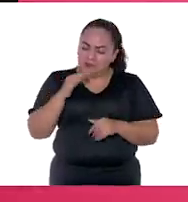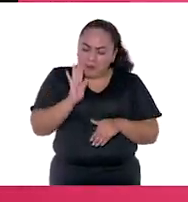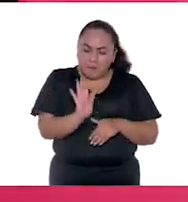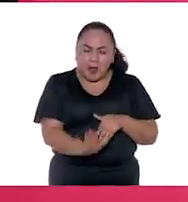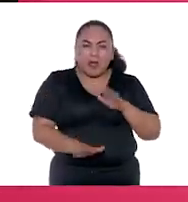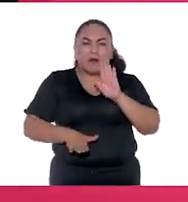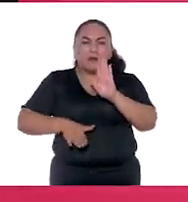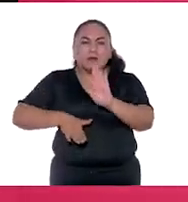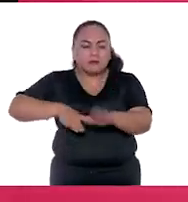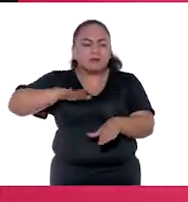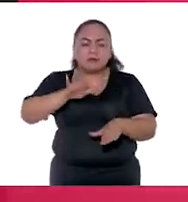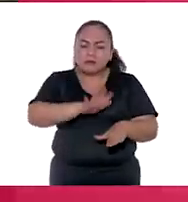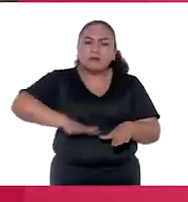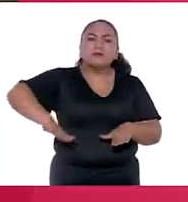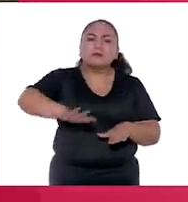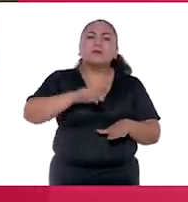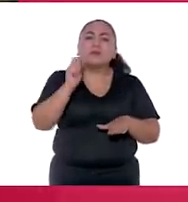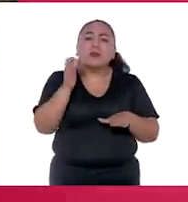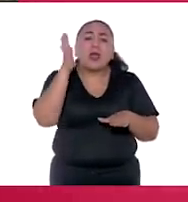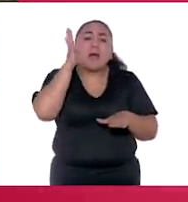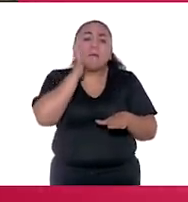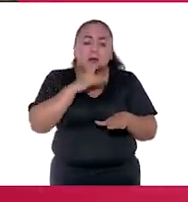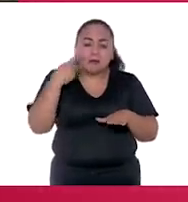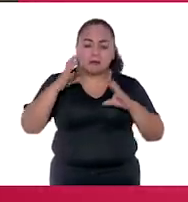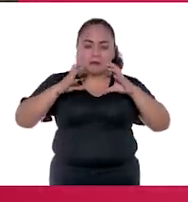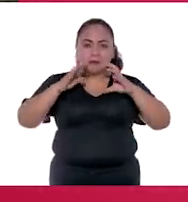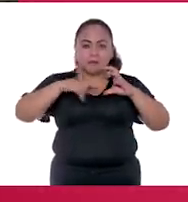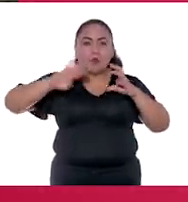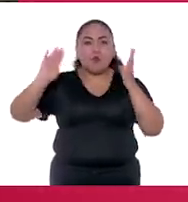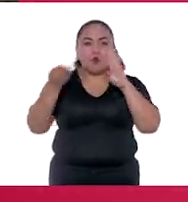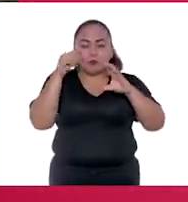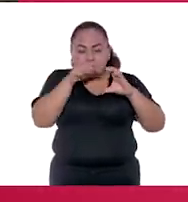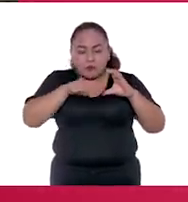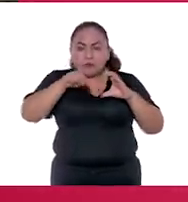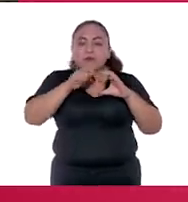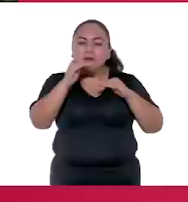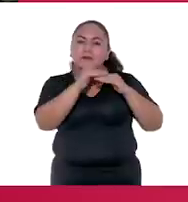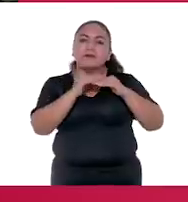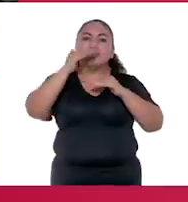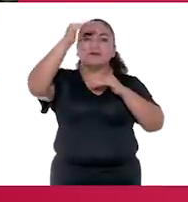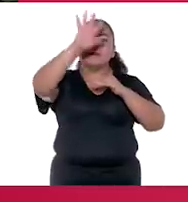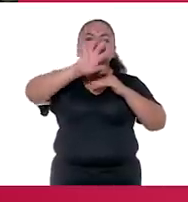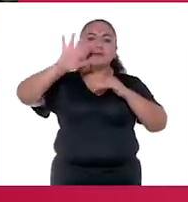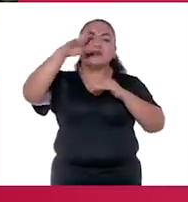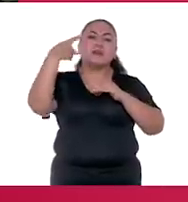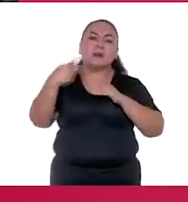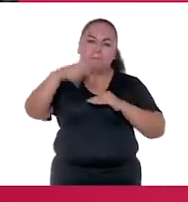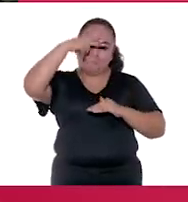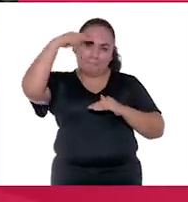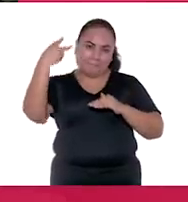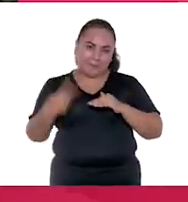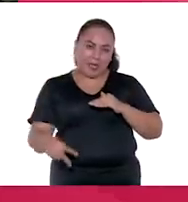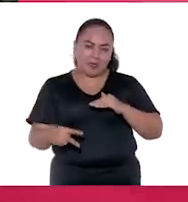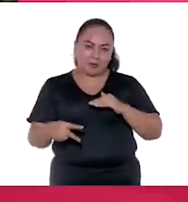un rincón exclusivo de nuestro planeta, reliquia biológica del altiplano mexicano.